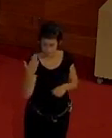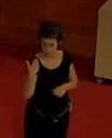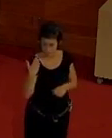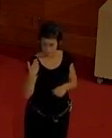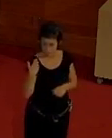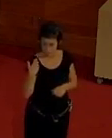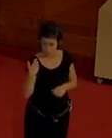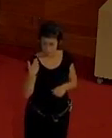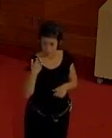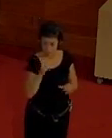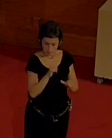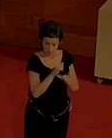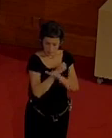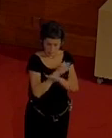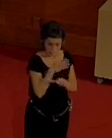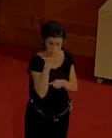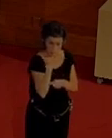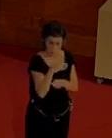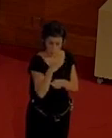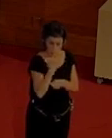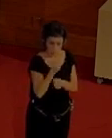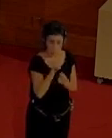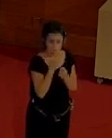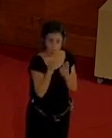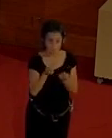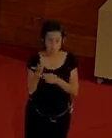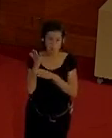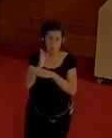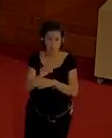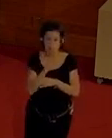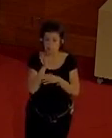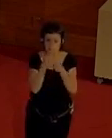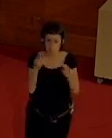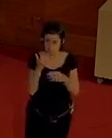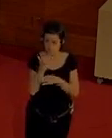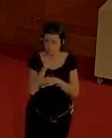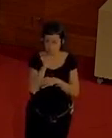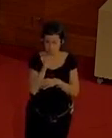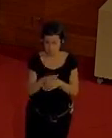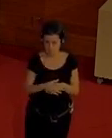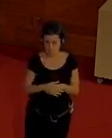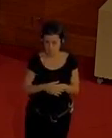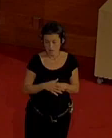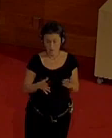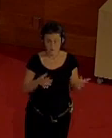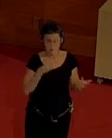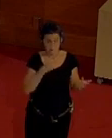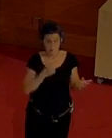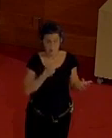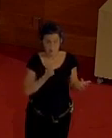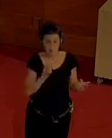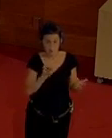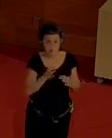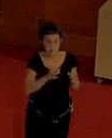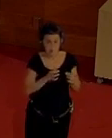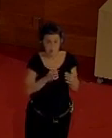desempleo de los jóvenes chinos por qué porque se le ha disparado de de tal manera que ha preferido Bueno pues no digo la cifra y nadie sabe Cuántos jóvenes